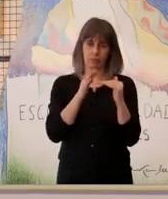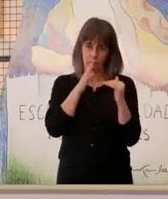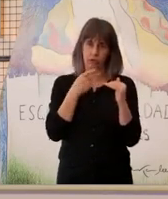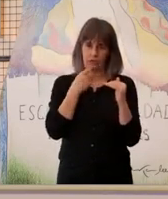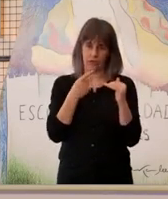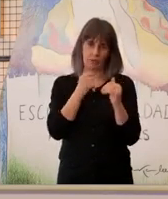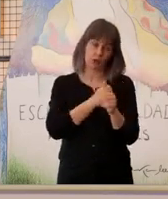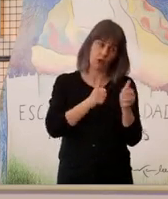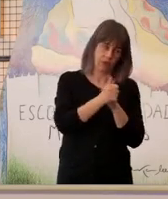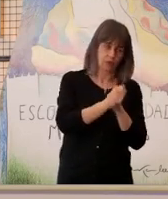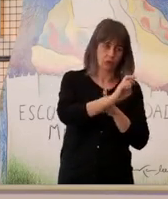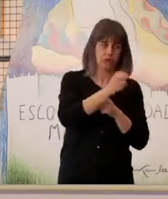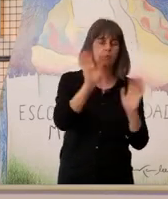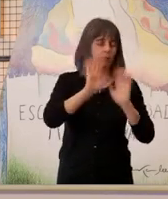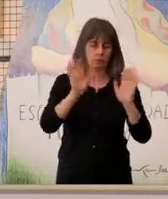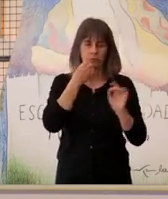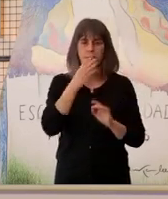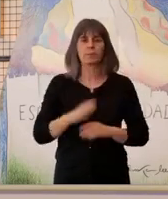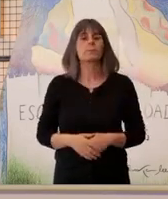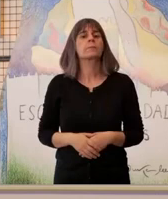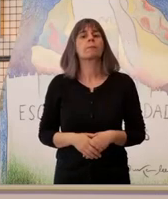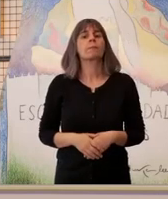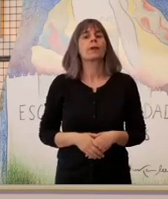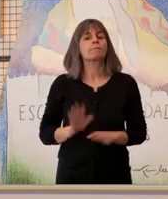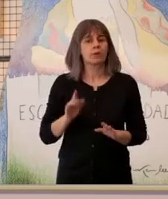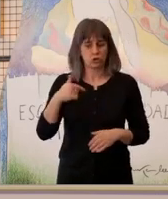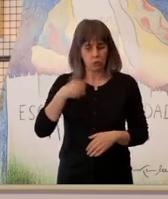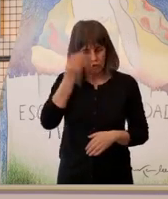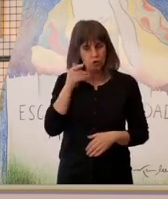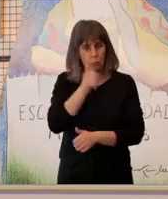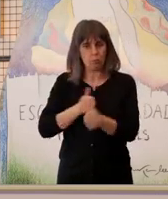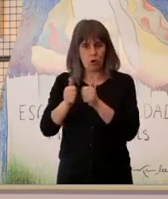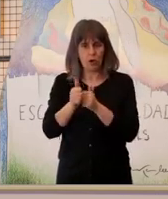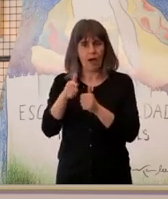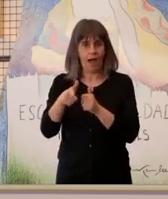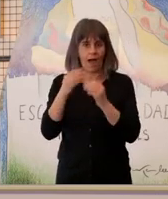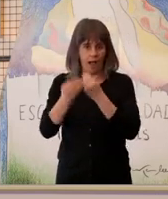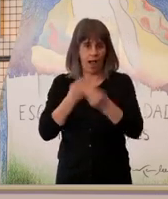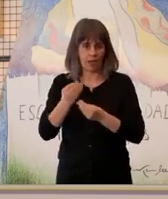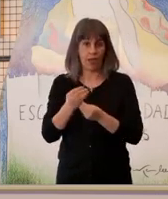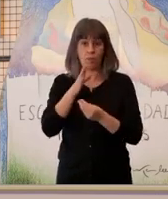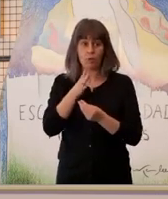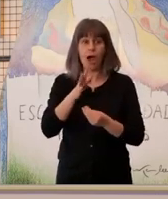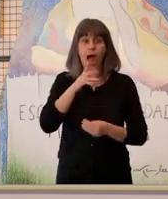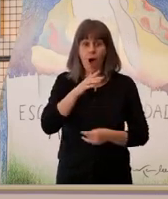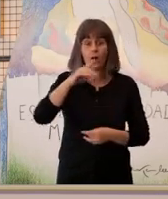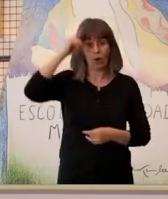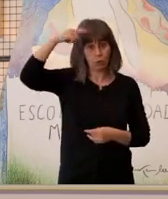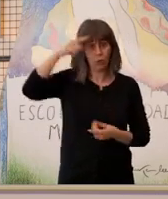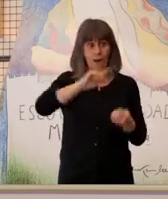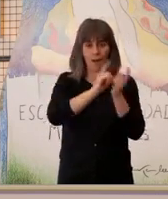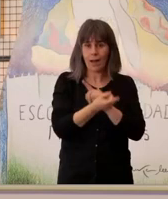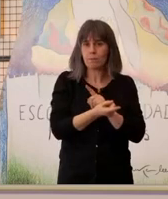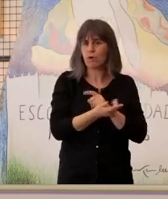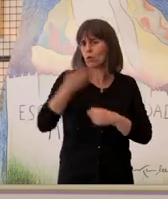otras prioridades Pero en fin esta Para mí sería una prioridad porque el cambio cultural en este momento para